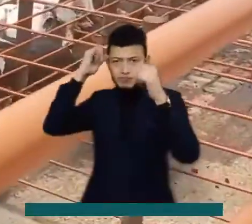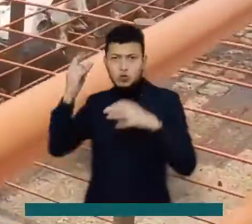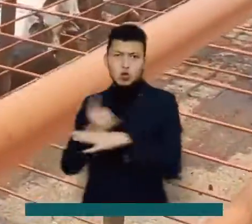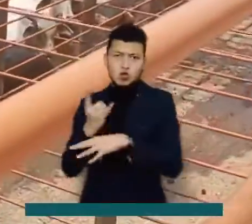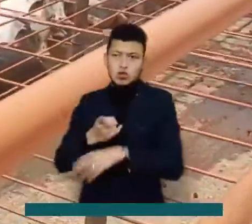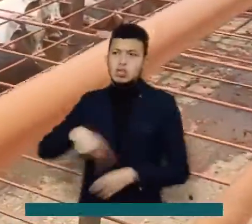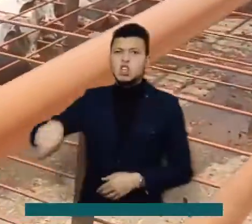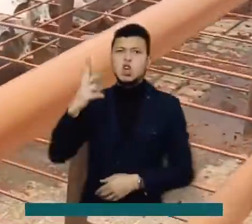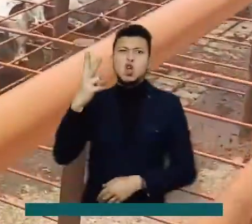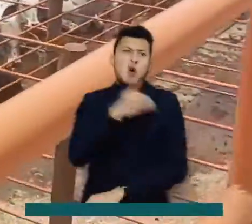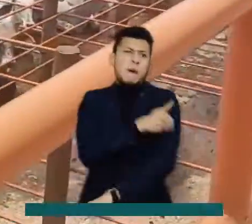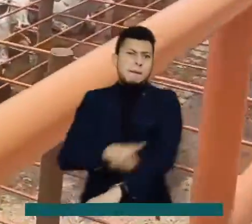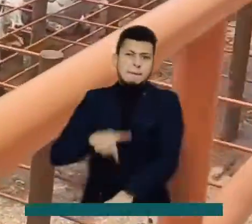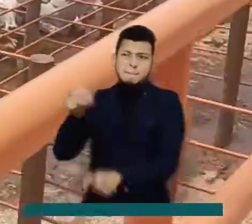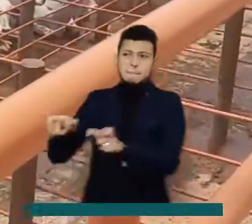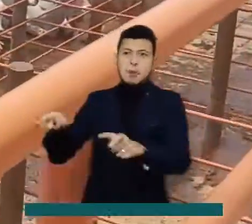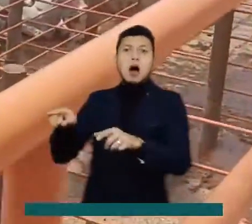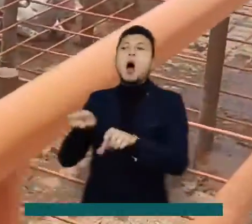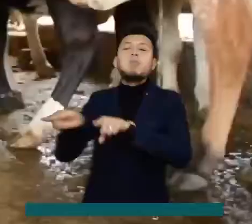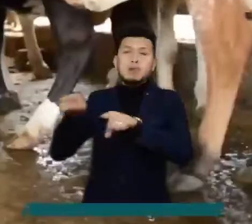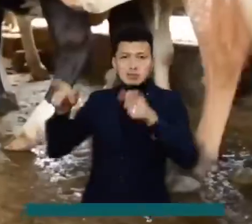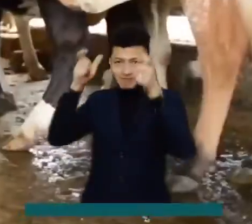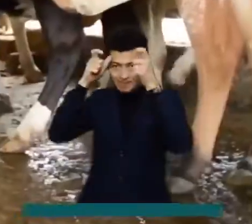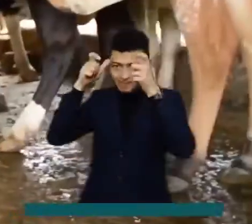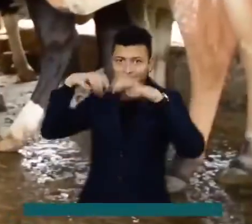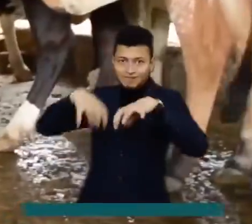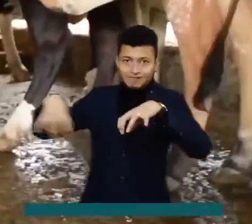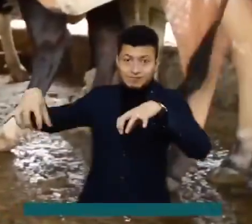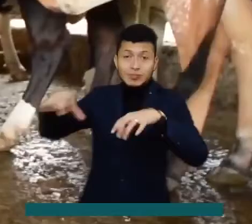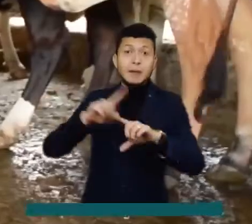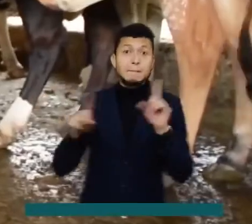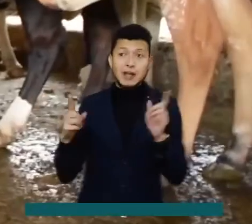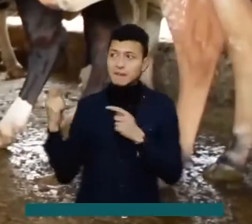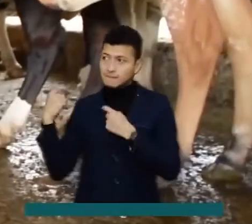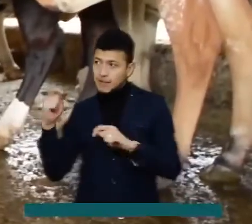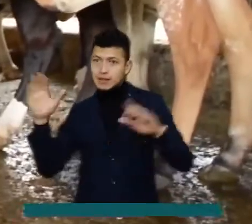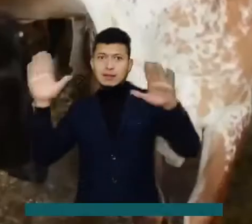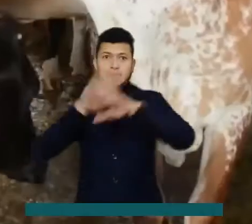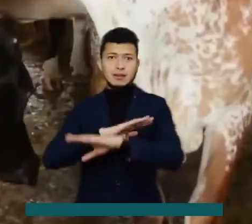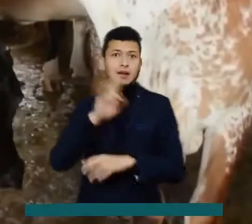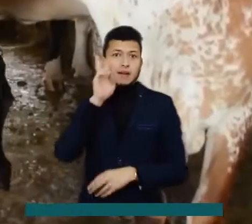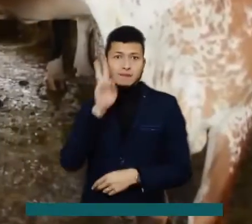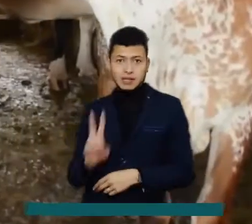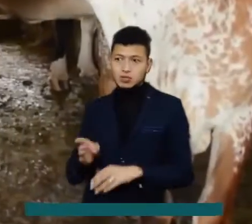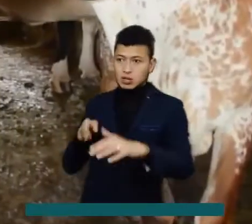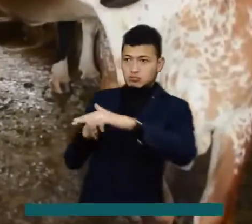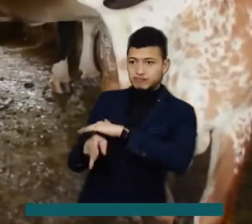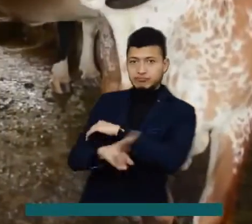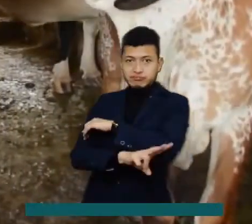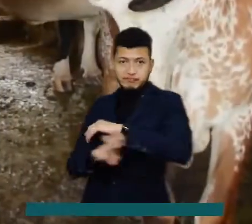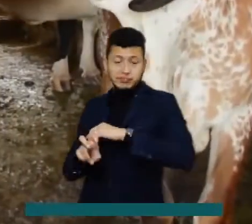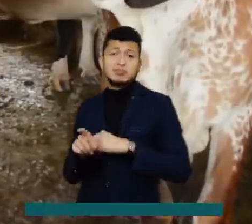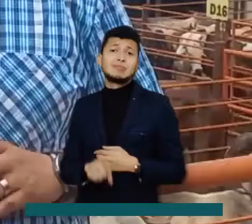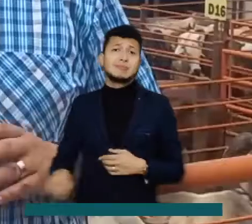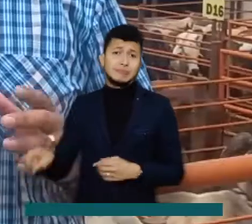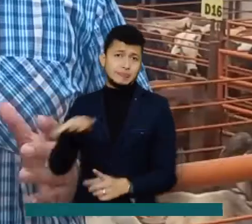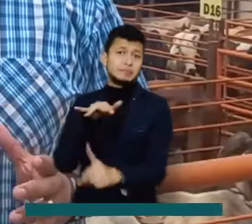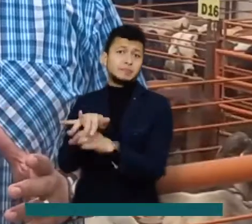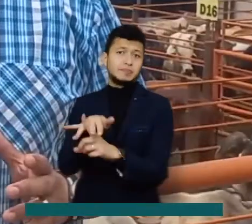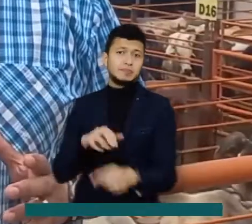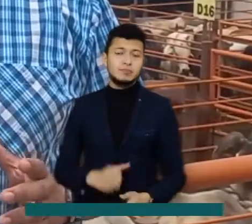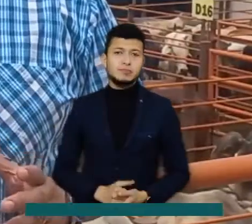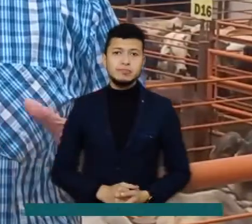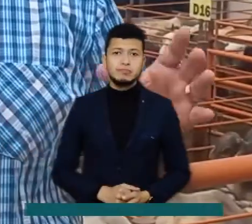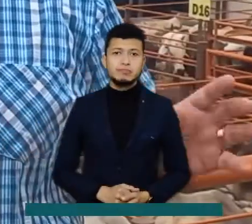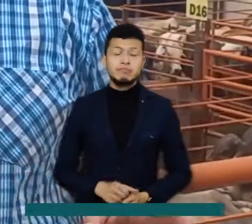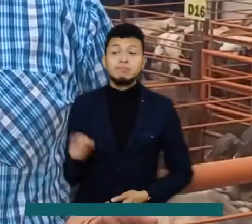del país, con más de 2 millones de cabezas de ganado. Pero el abigeato y el contrabando desde Venezuela tienen en riesgo a los ganaderos casanareños. En esta